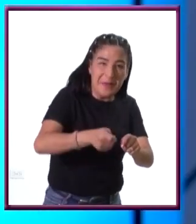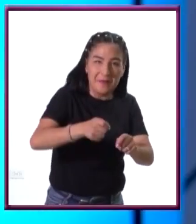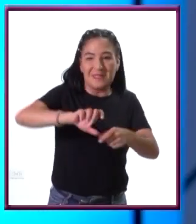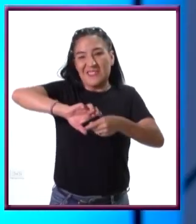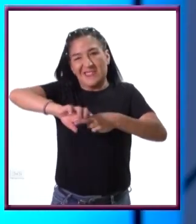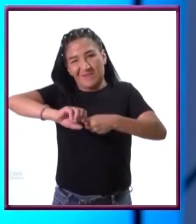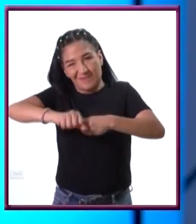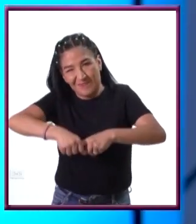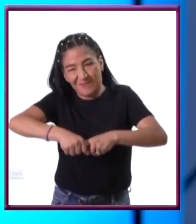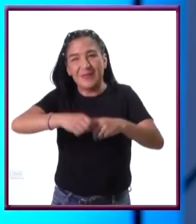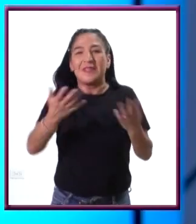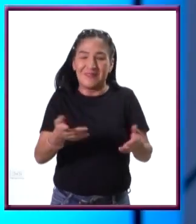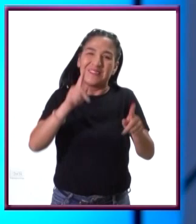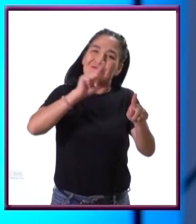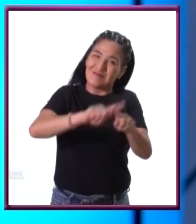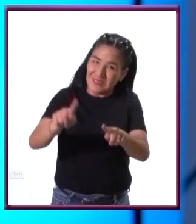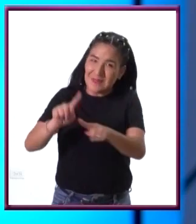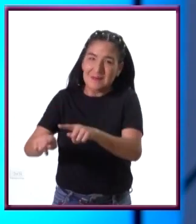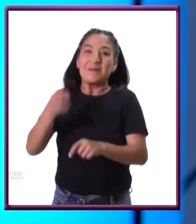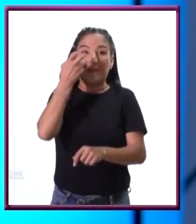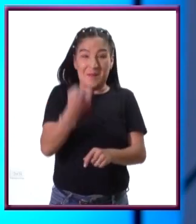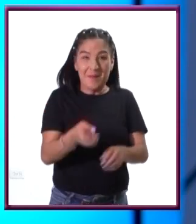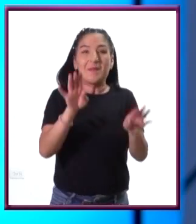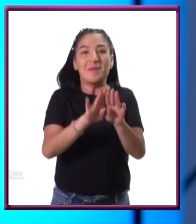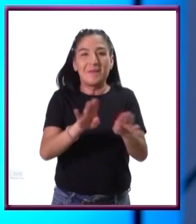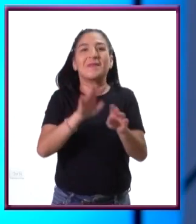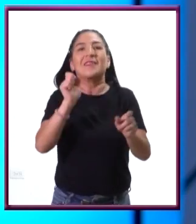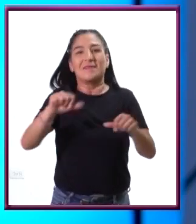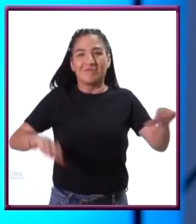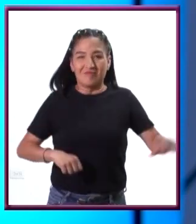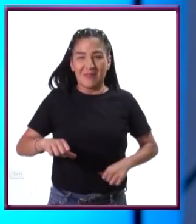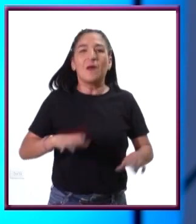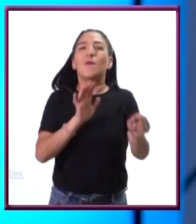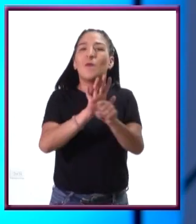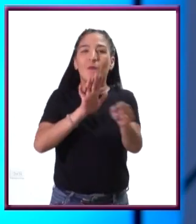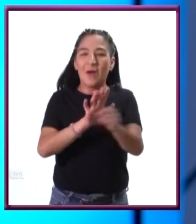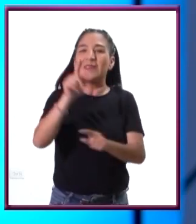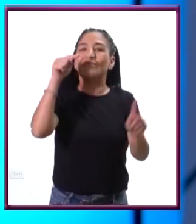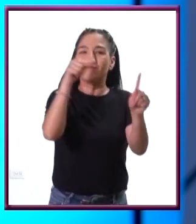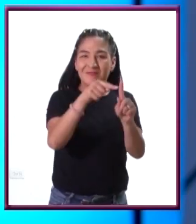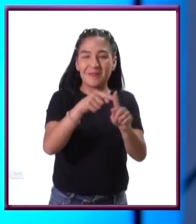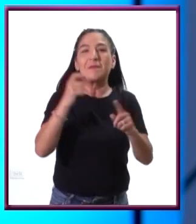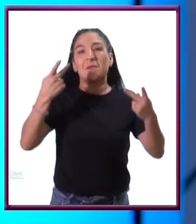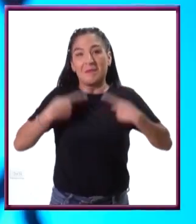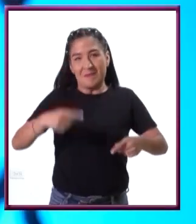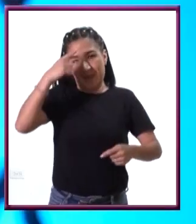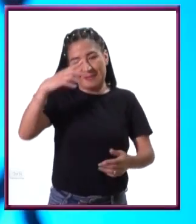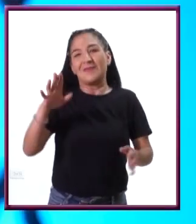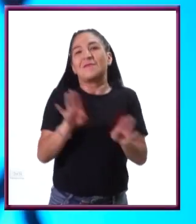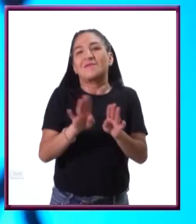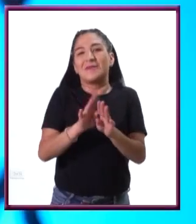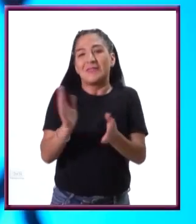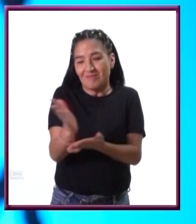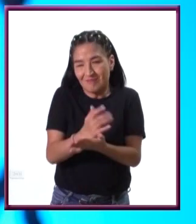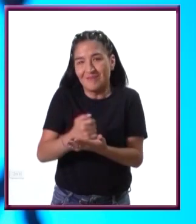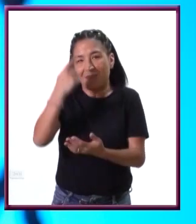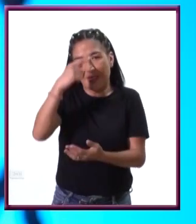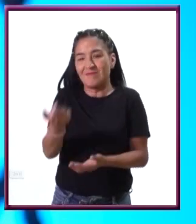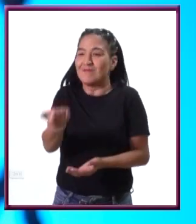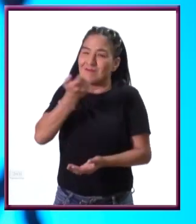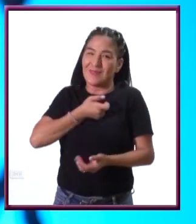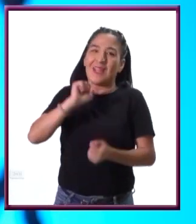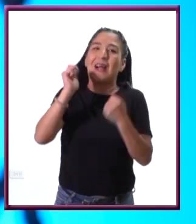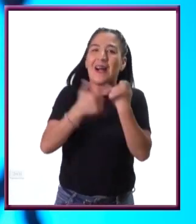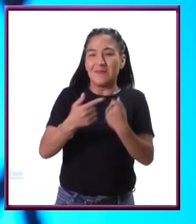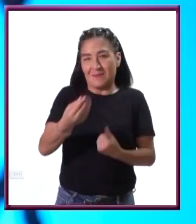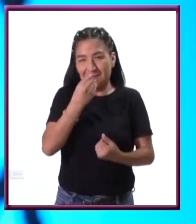acciones. Estas actividades tienen un objetivo en particular y la gente las realiza para ganarse la vida. Para seguir hablando más sobre el tema